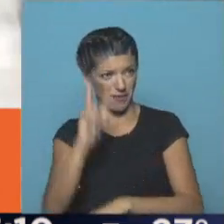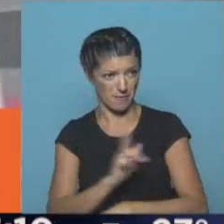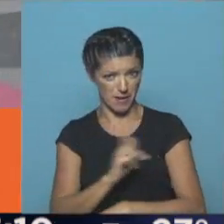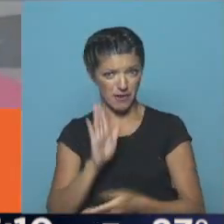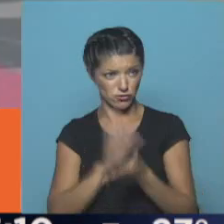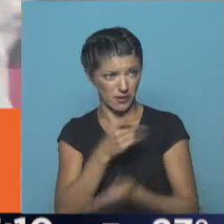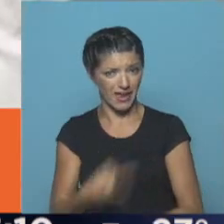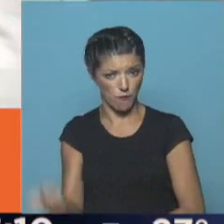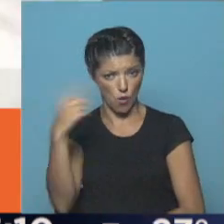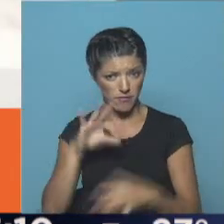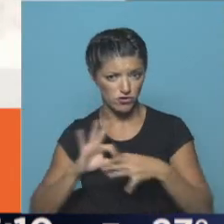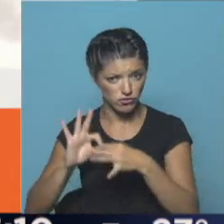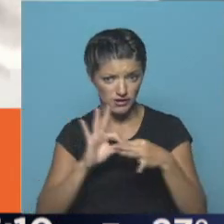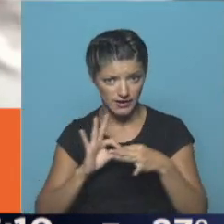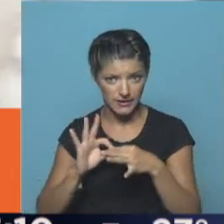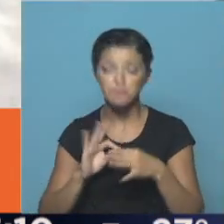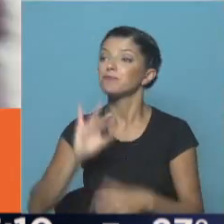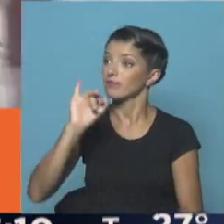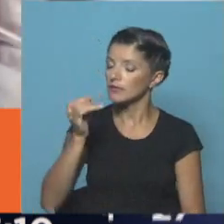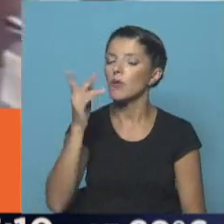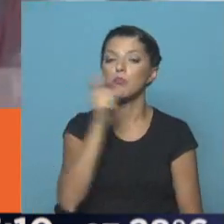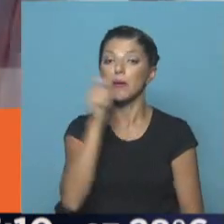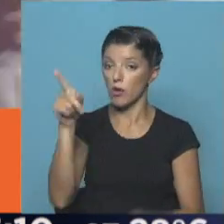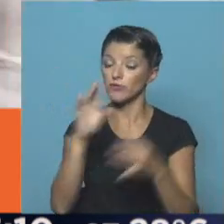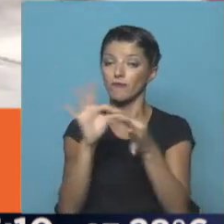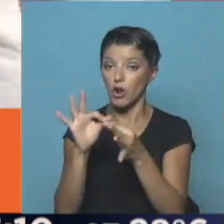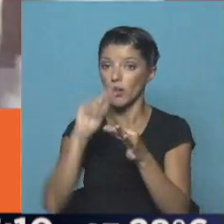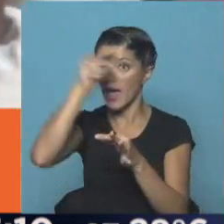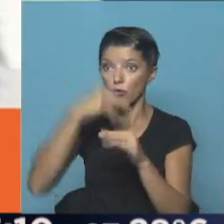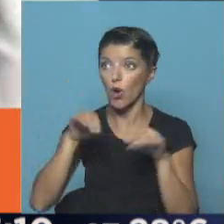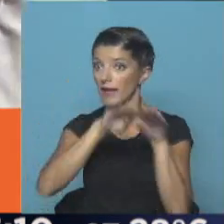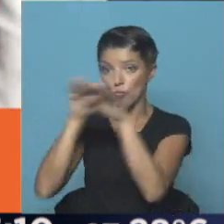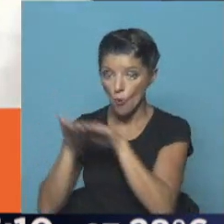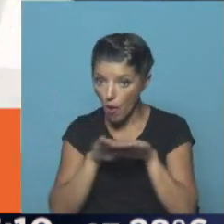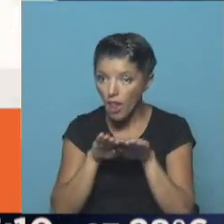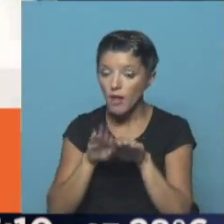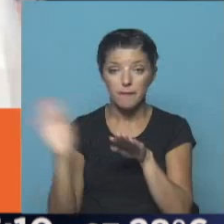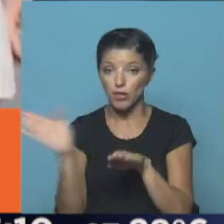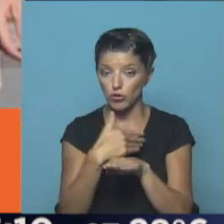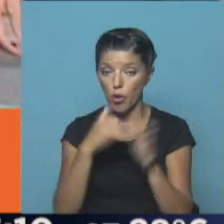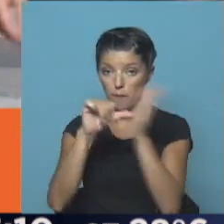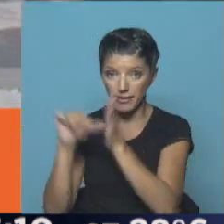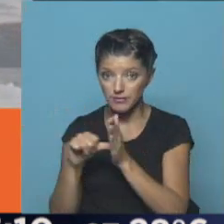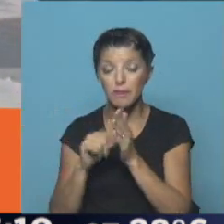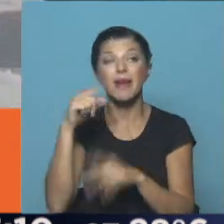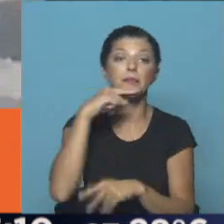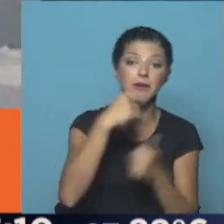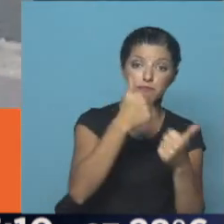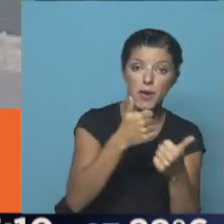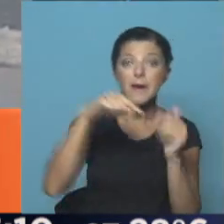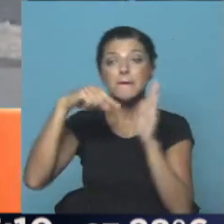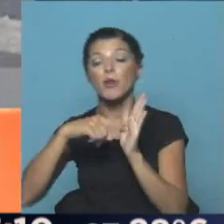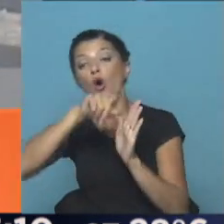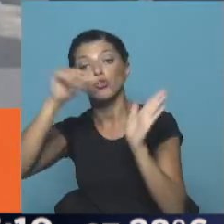porque el tema de la moneda única, por ejemplo, hay cuestiones en las cuales es muy conveniente para Alemania y muy perjudicial para